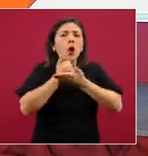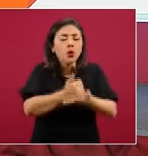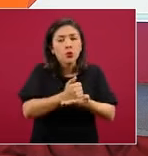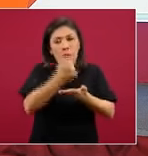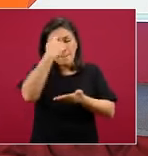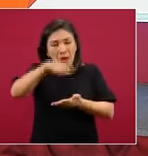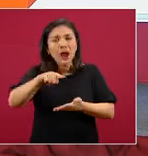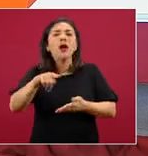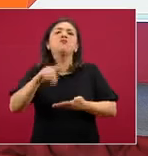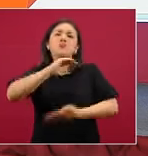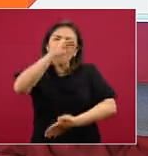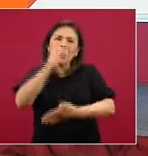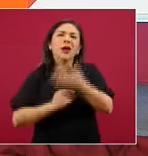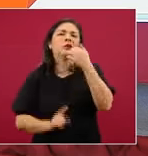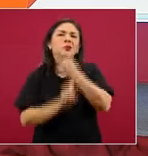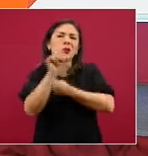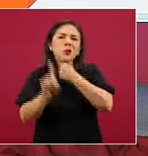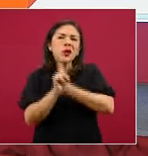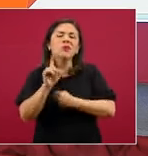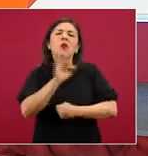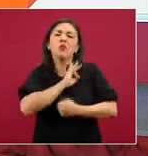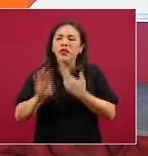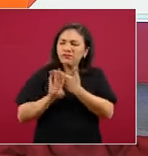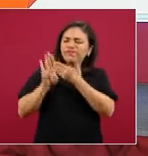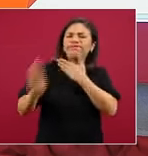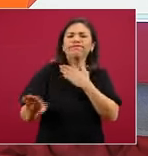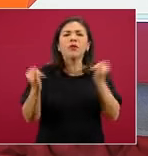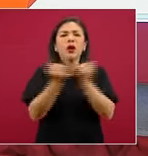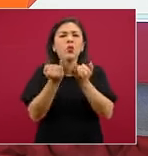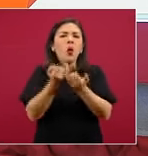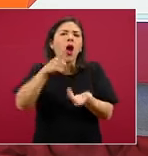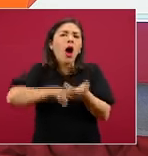a mitigar y a prevenir también un